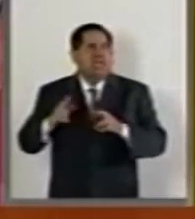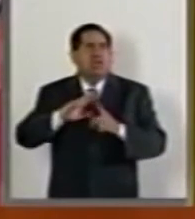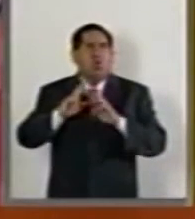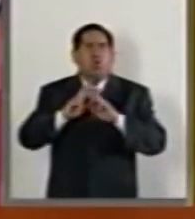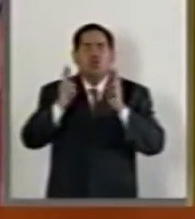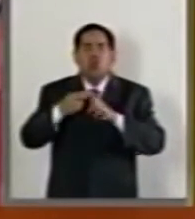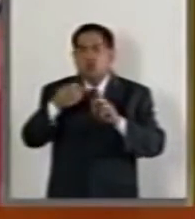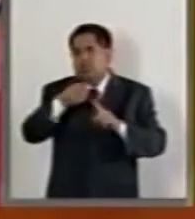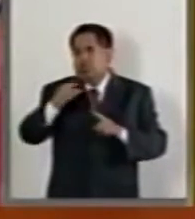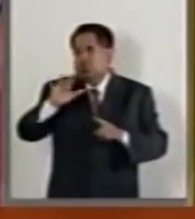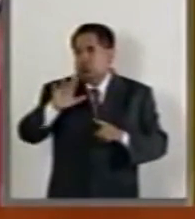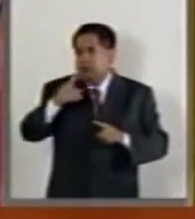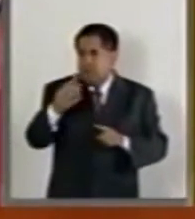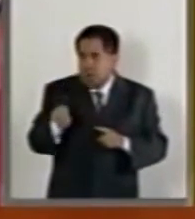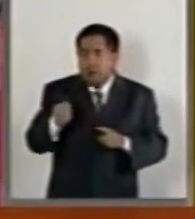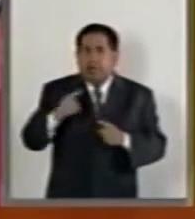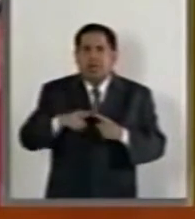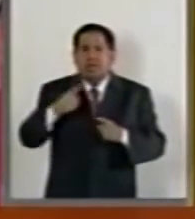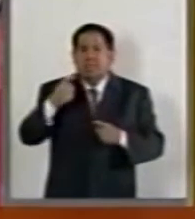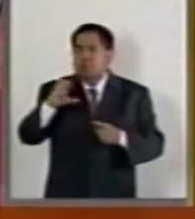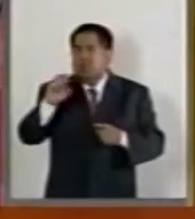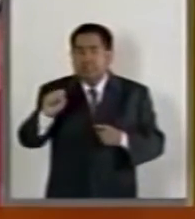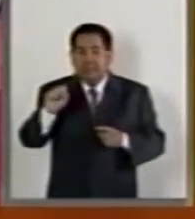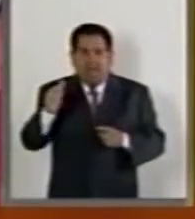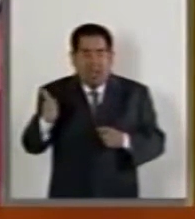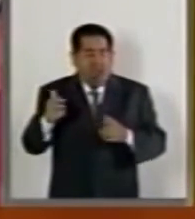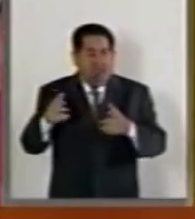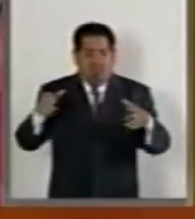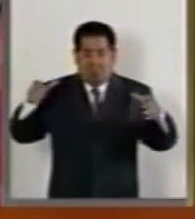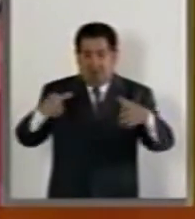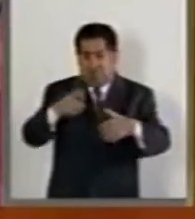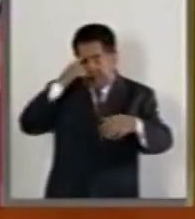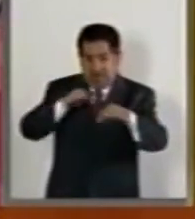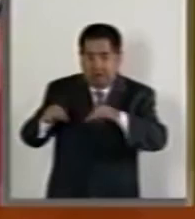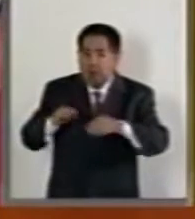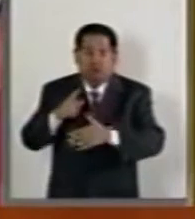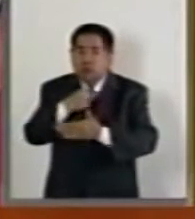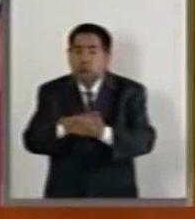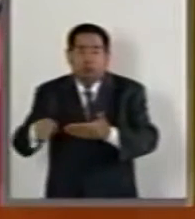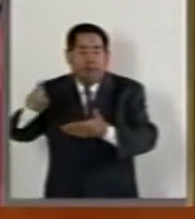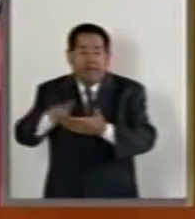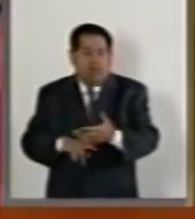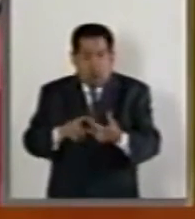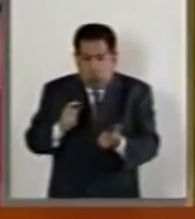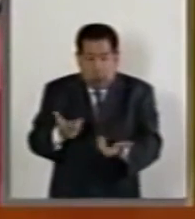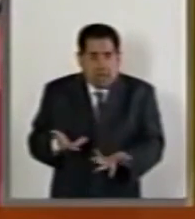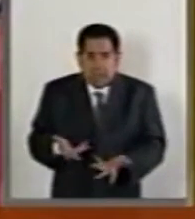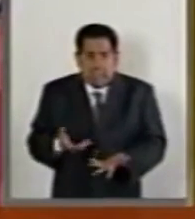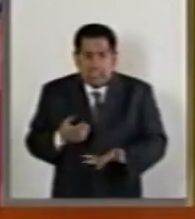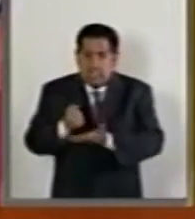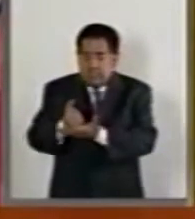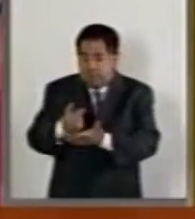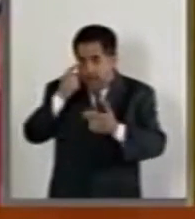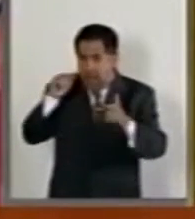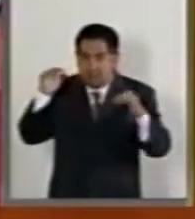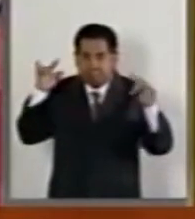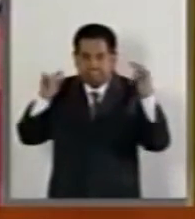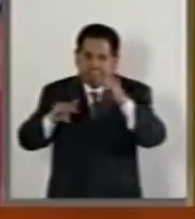159 como la 160ª sesión de trabajo, que estaban programados